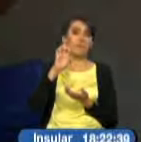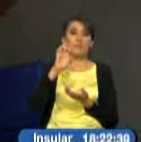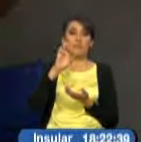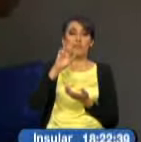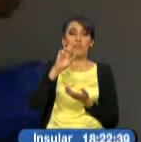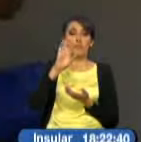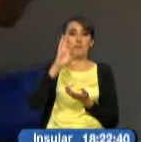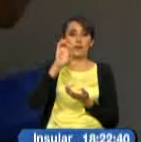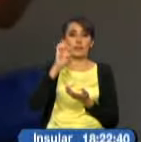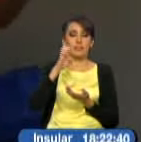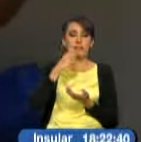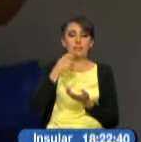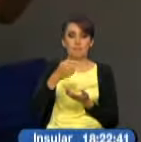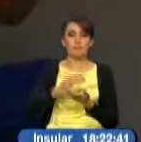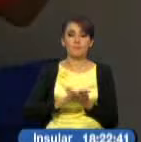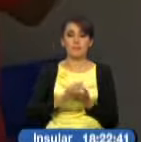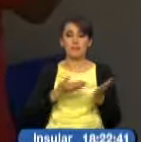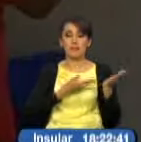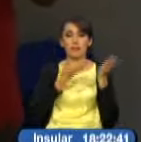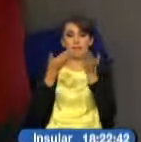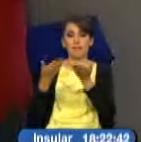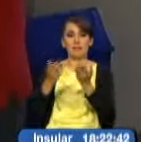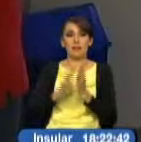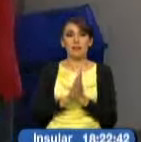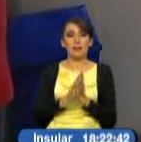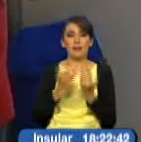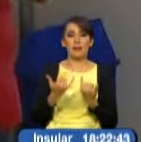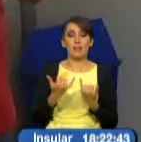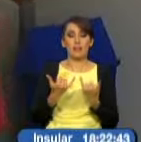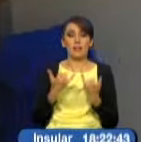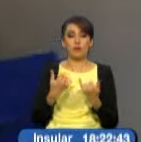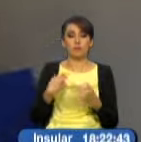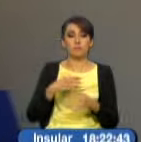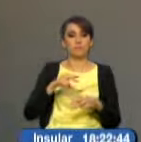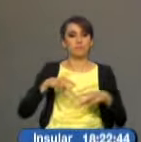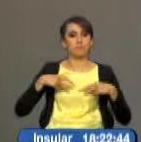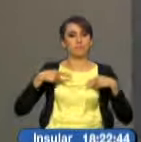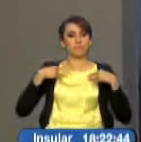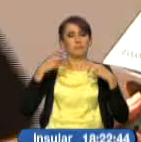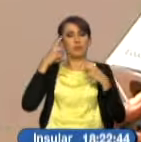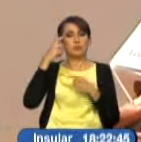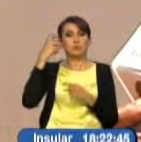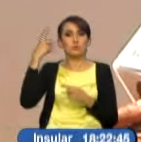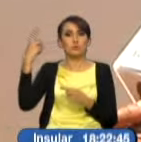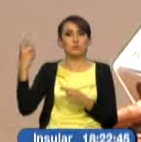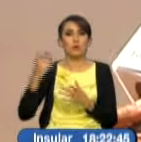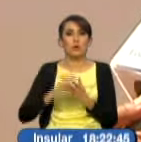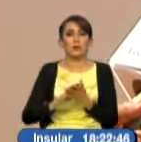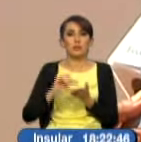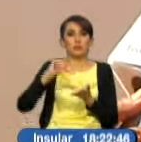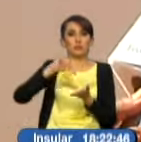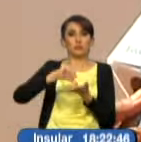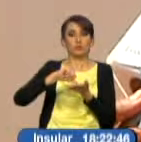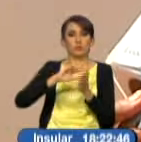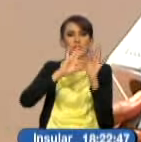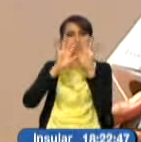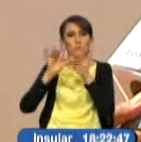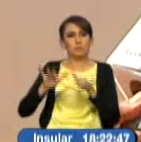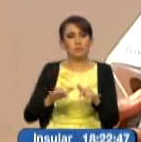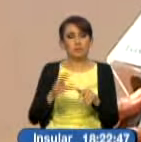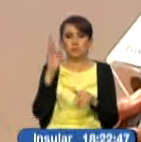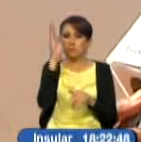el presidente de la República en el sector Las Papayas. Hoy por hoy estamos viviendo el sueño de un centro de computación, lo que nunca